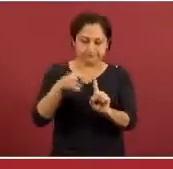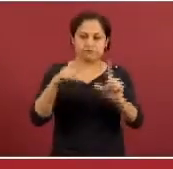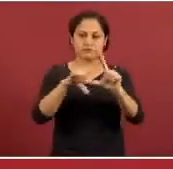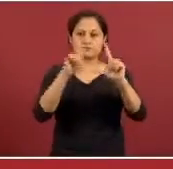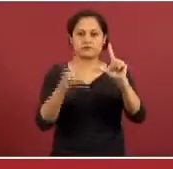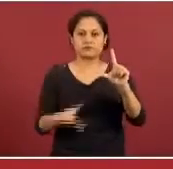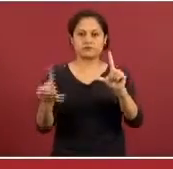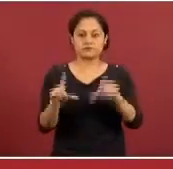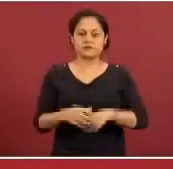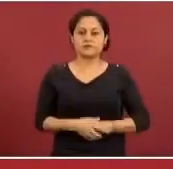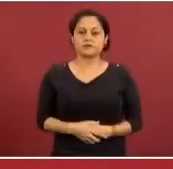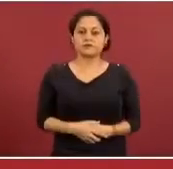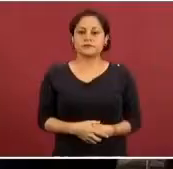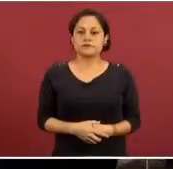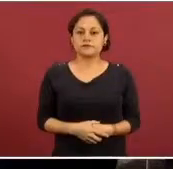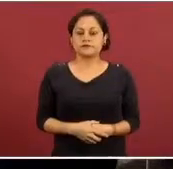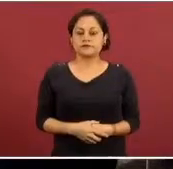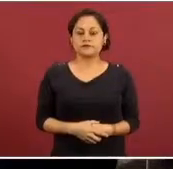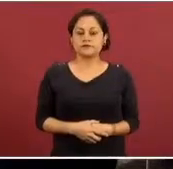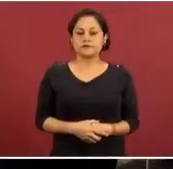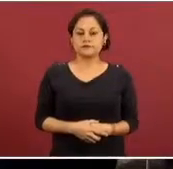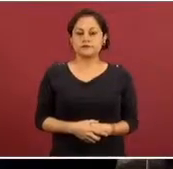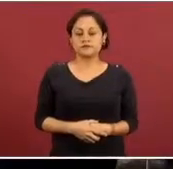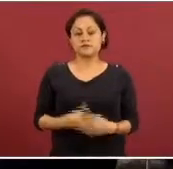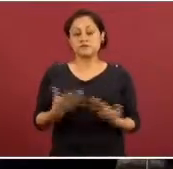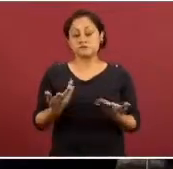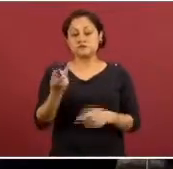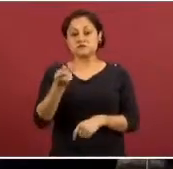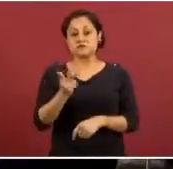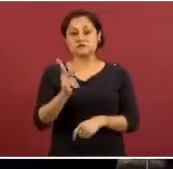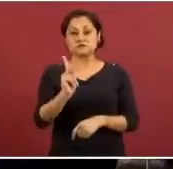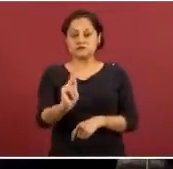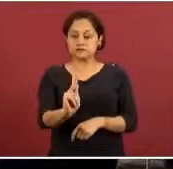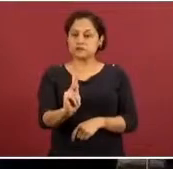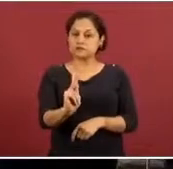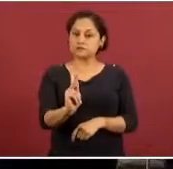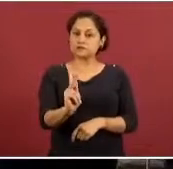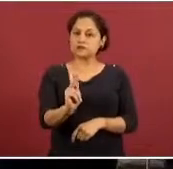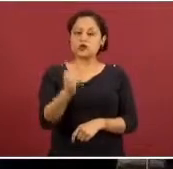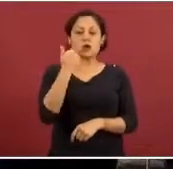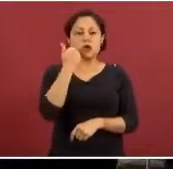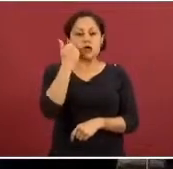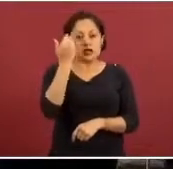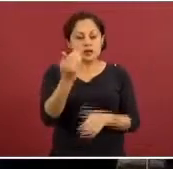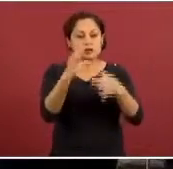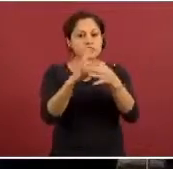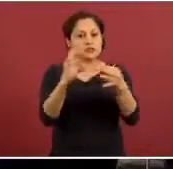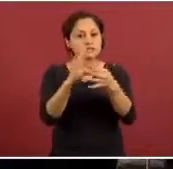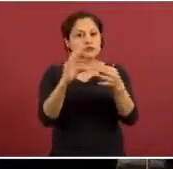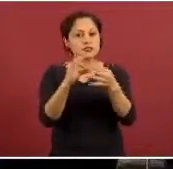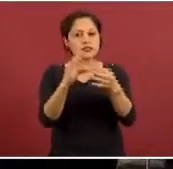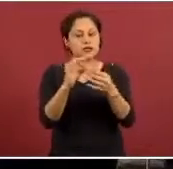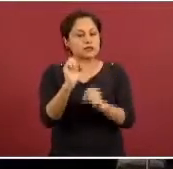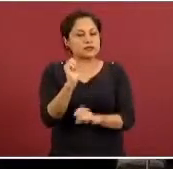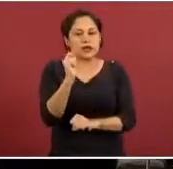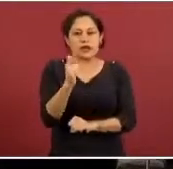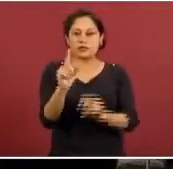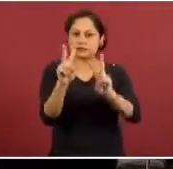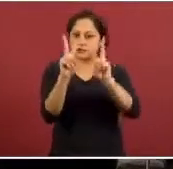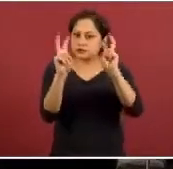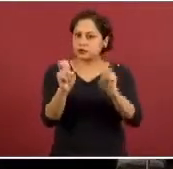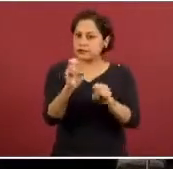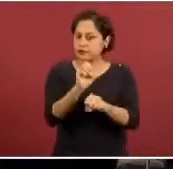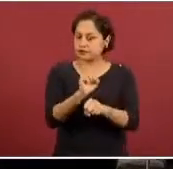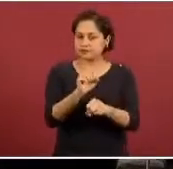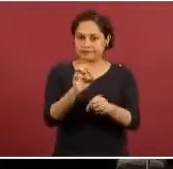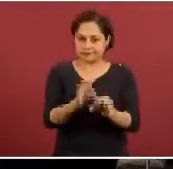México. Pero queremos tocar un tema de especial relevancia. Hemos comentado a lo largo ya